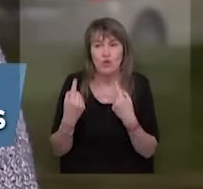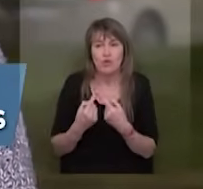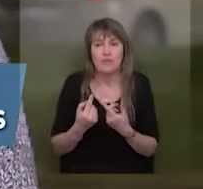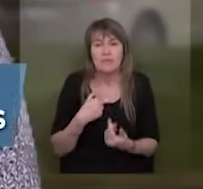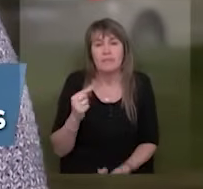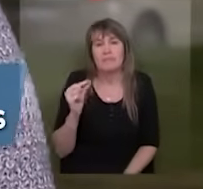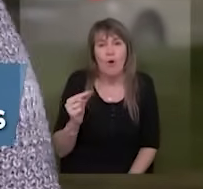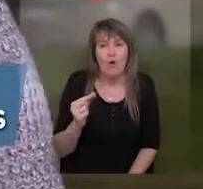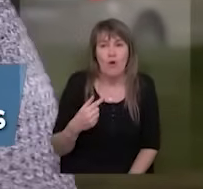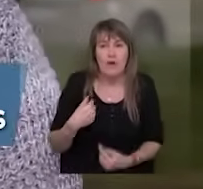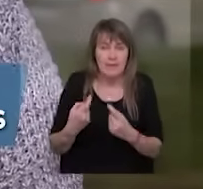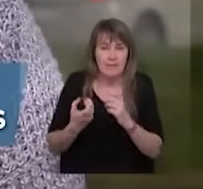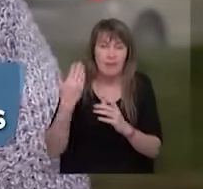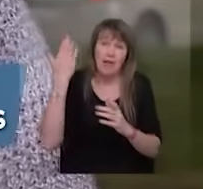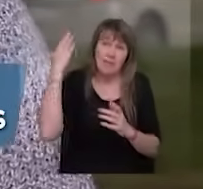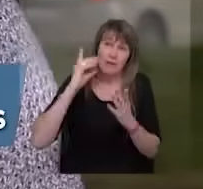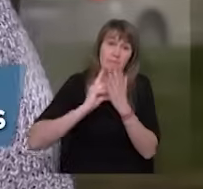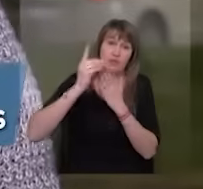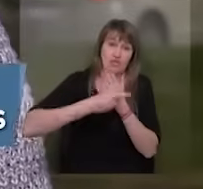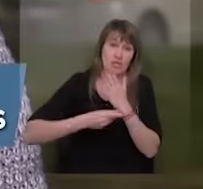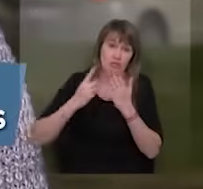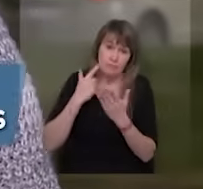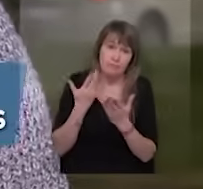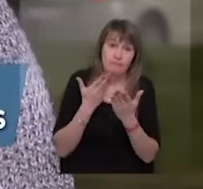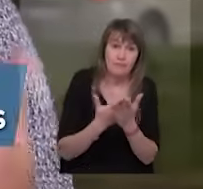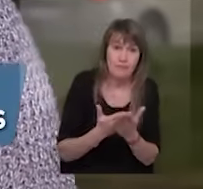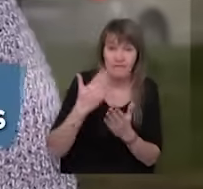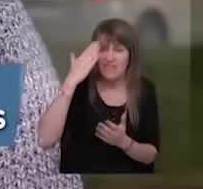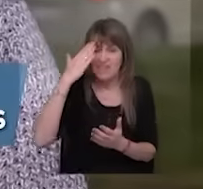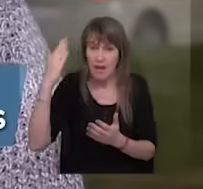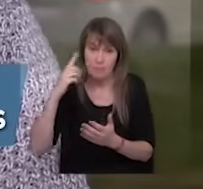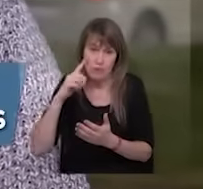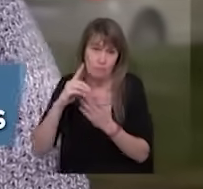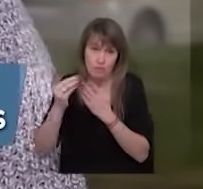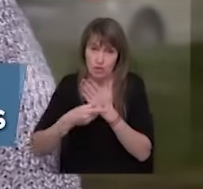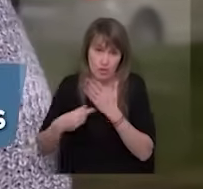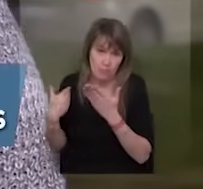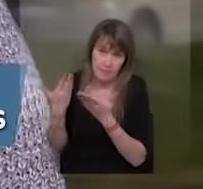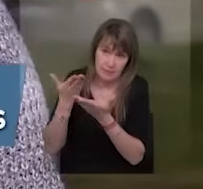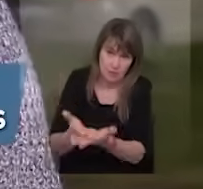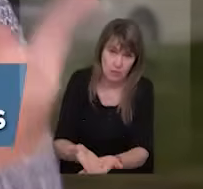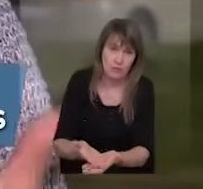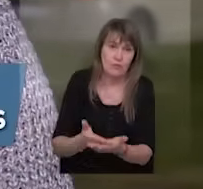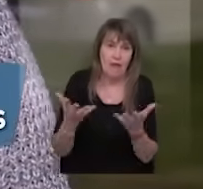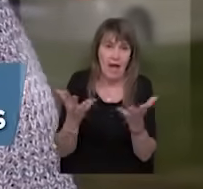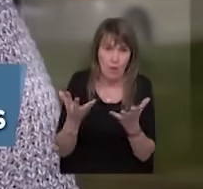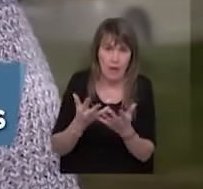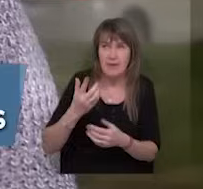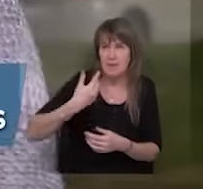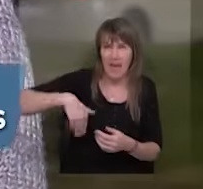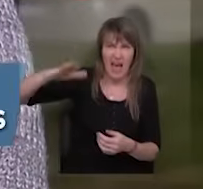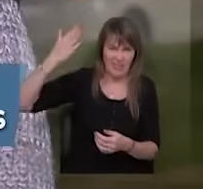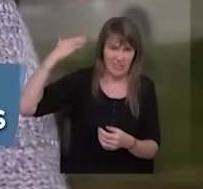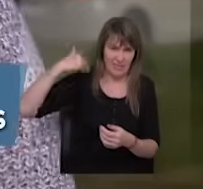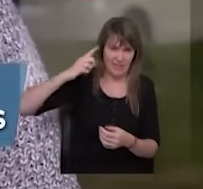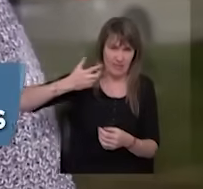poco de de aquel proyecto que se presentó originalmente por parte de la bancada del frente amplio en este periodo legislativo y el anterior al